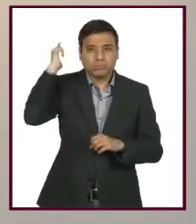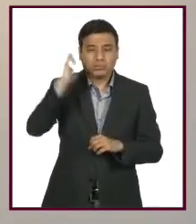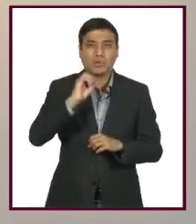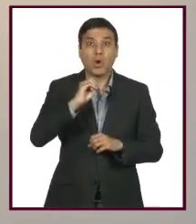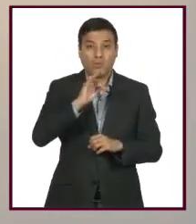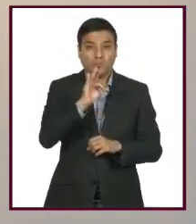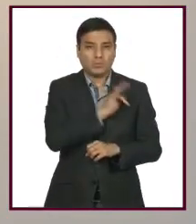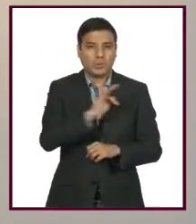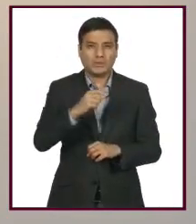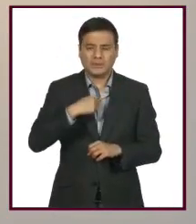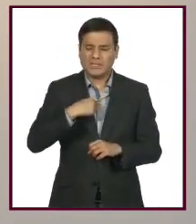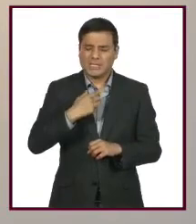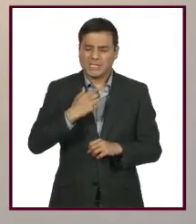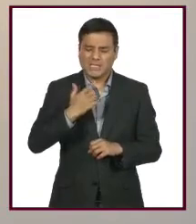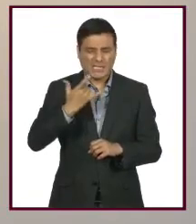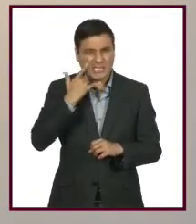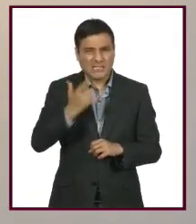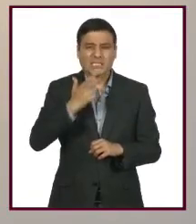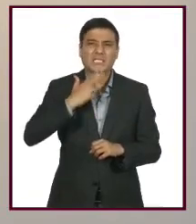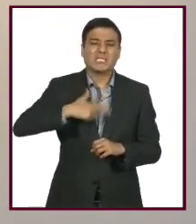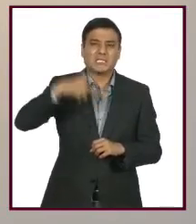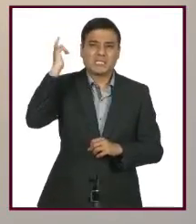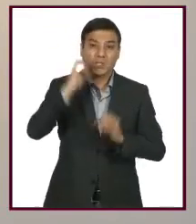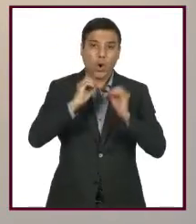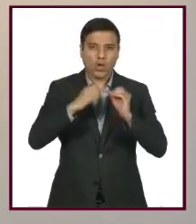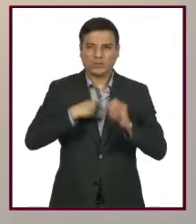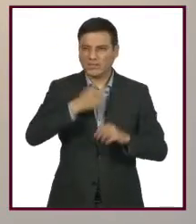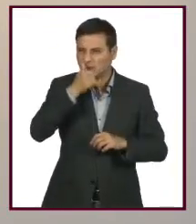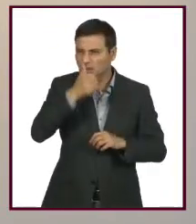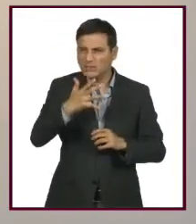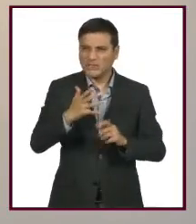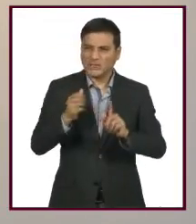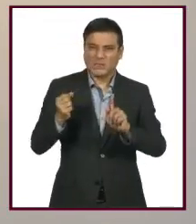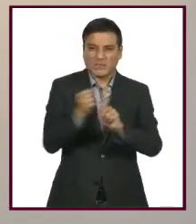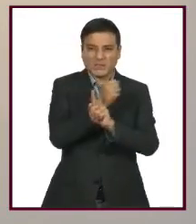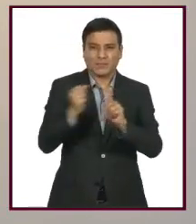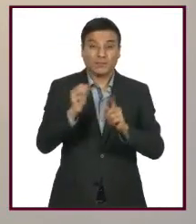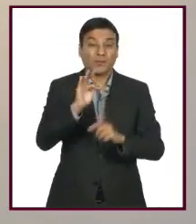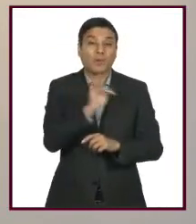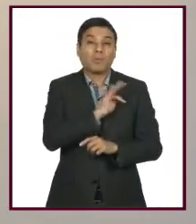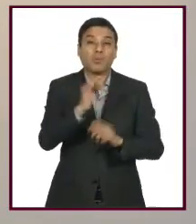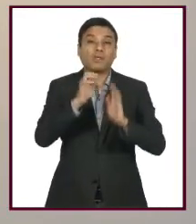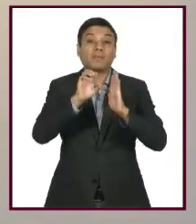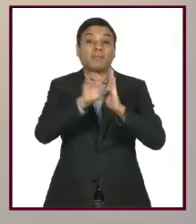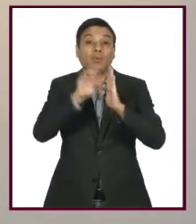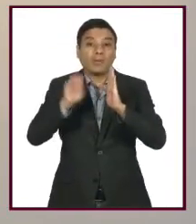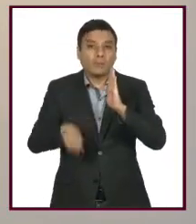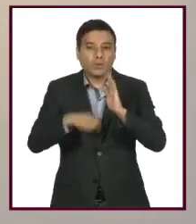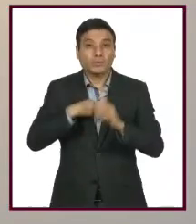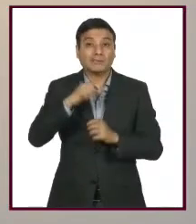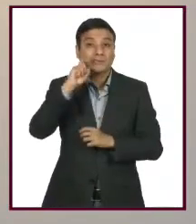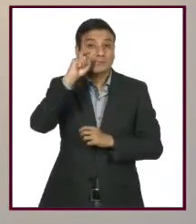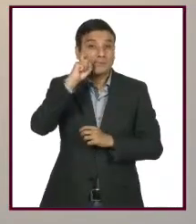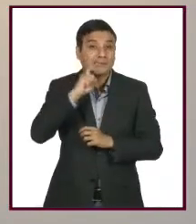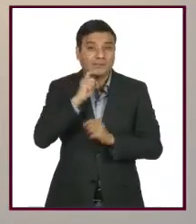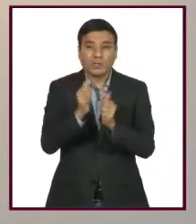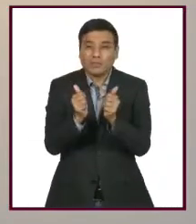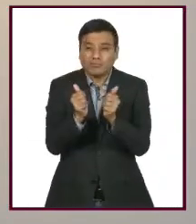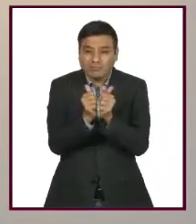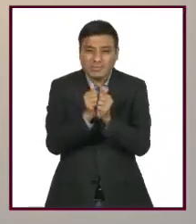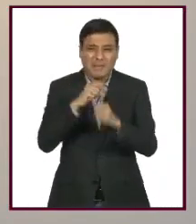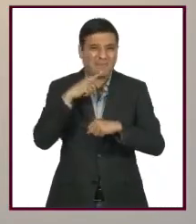de suicidio, agresividad o situaciones como, por ejemplo, conductas sexuales de riesgo que puedan pues